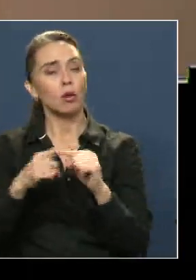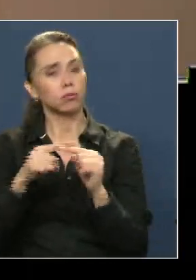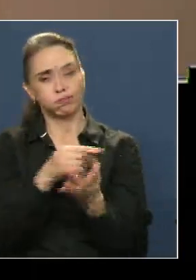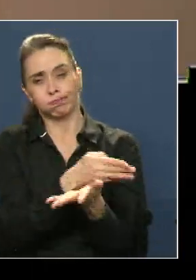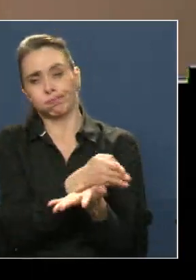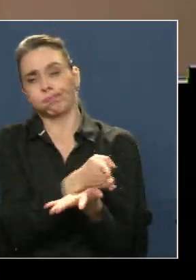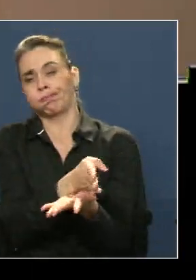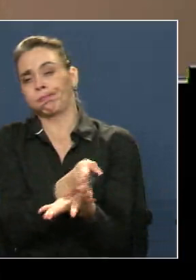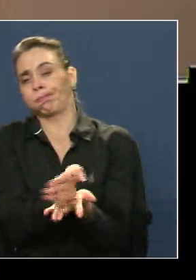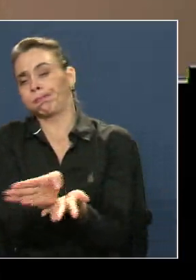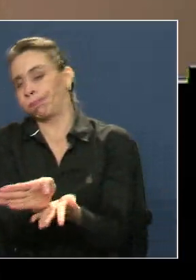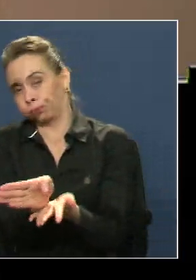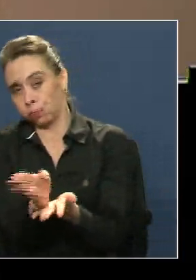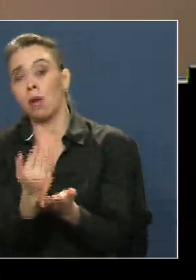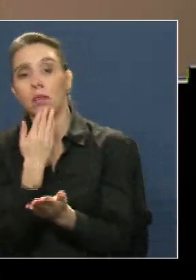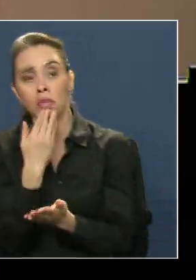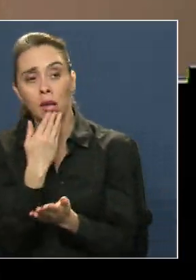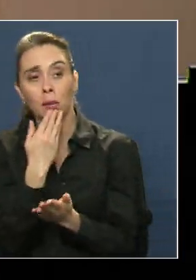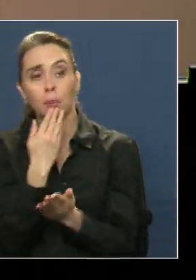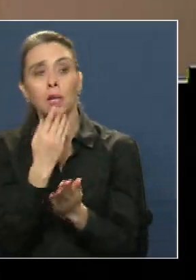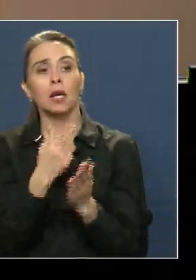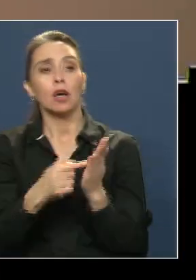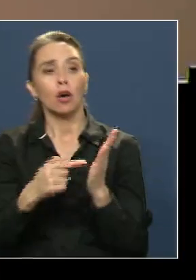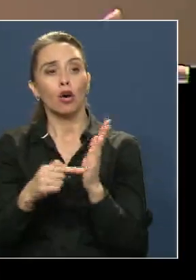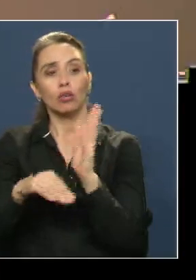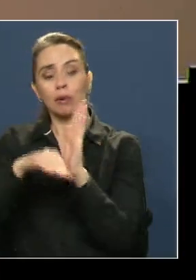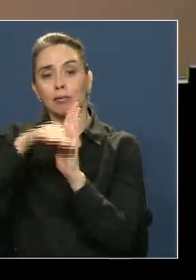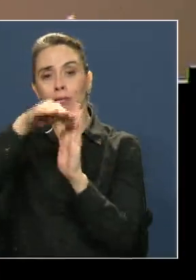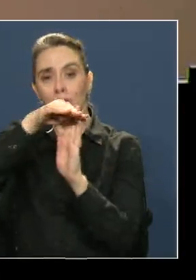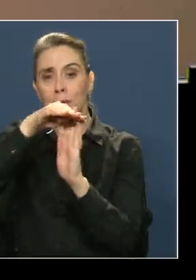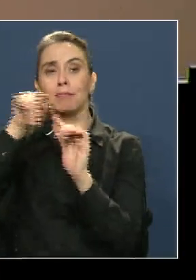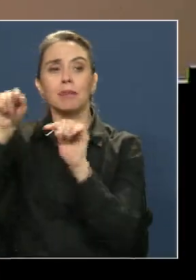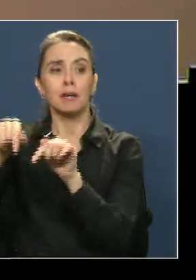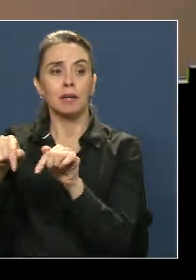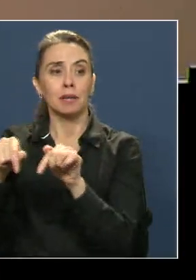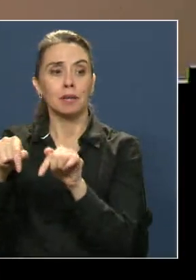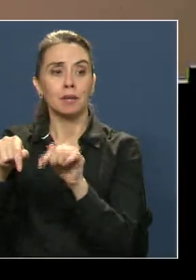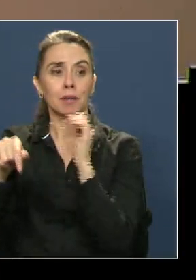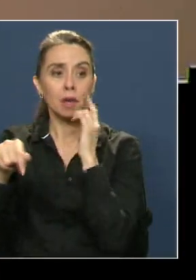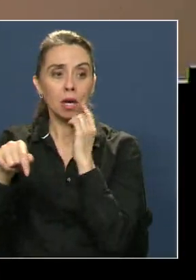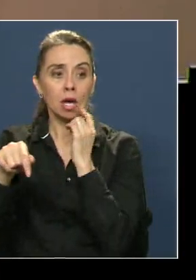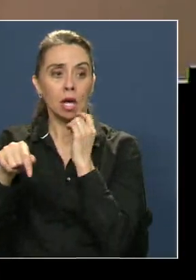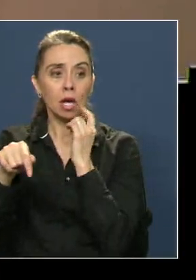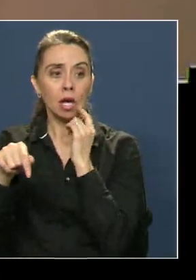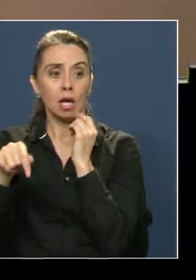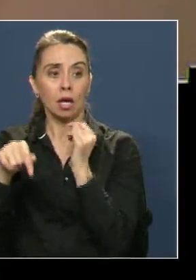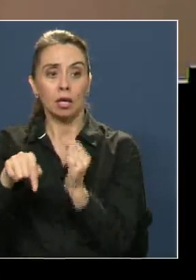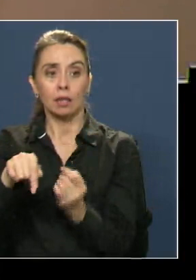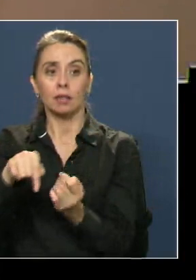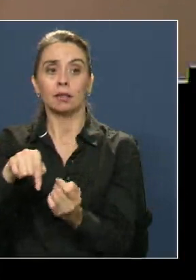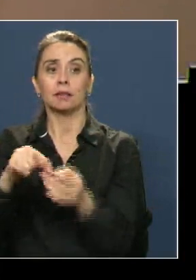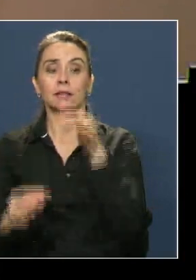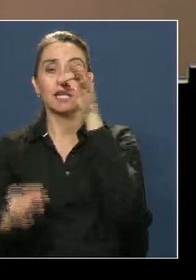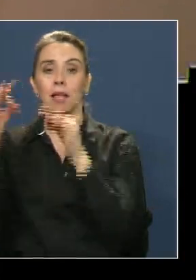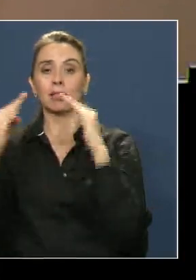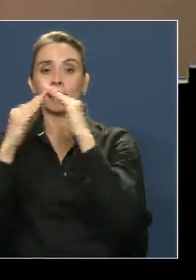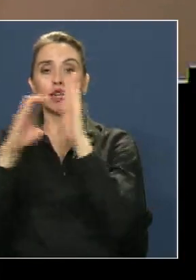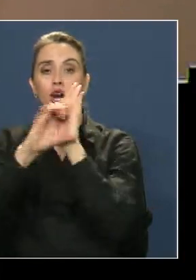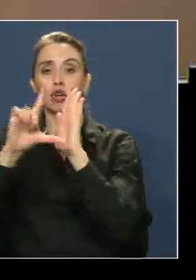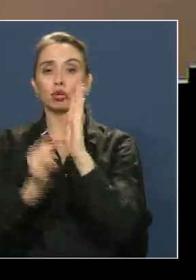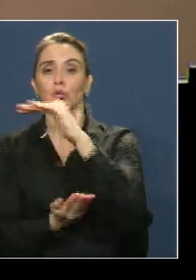y que probablemente se va a dar también en las instancias correspondientes y básicamente en este órgano, en este Tribunal